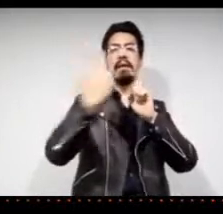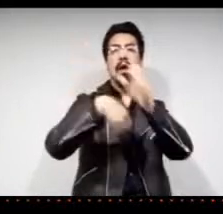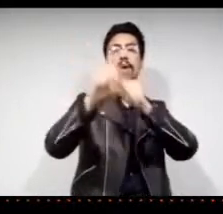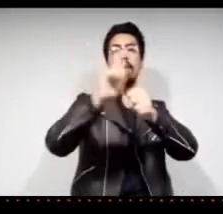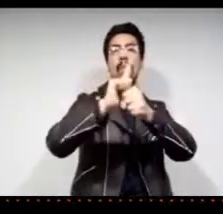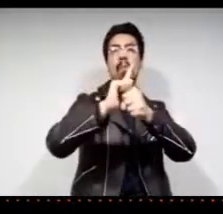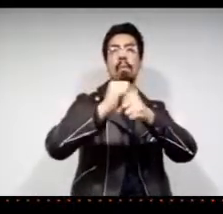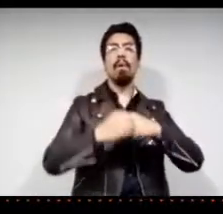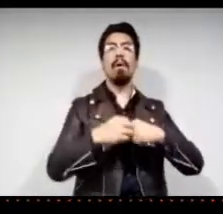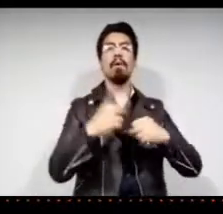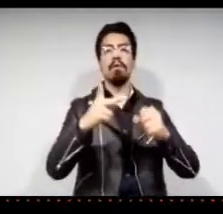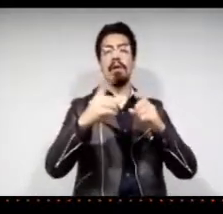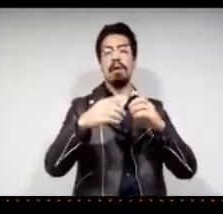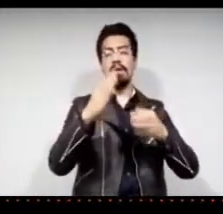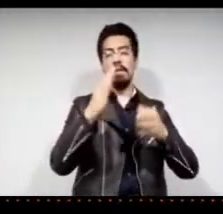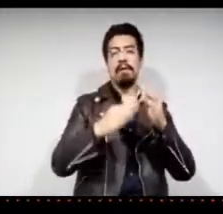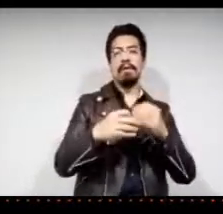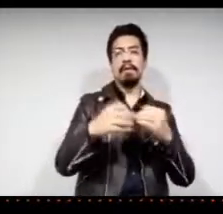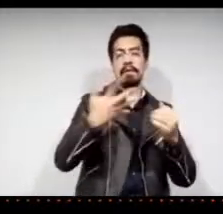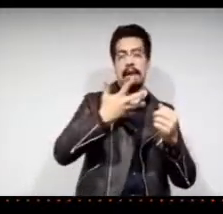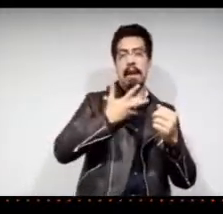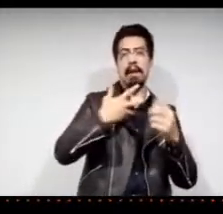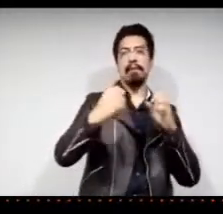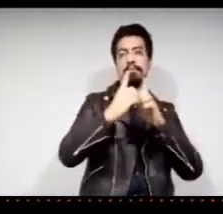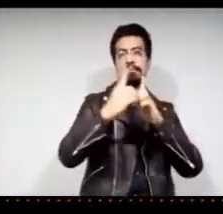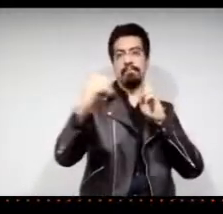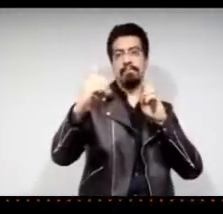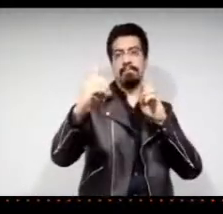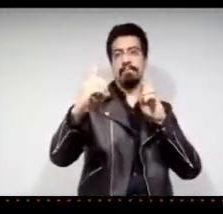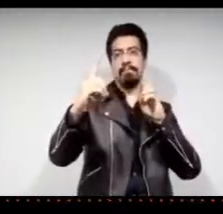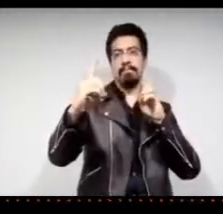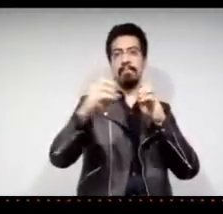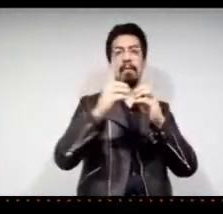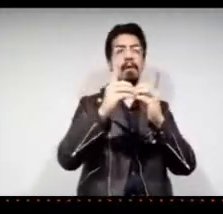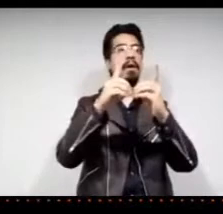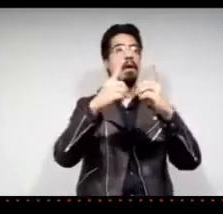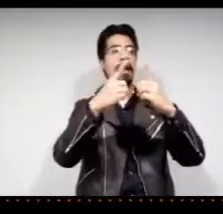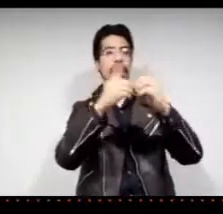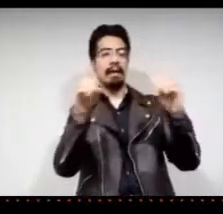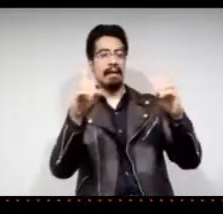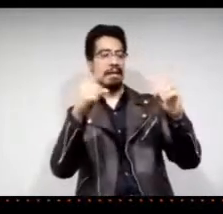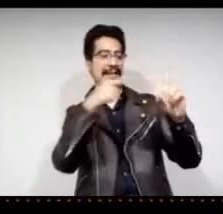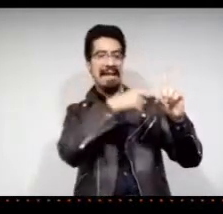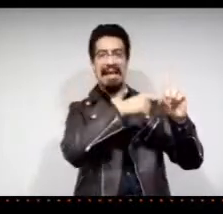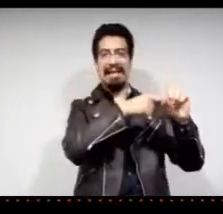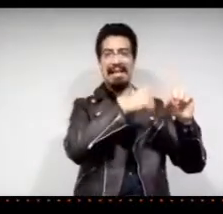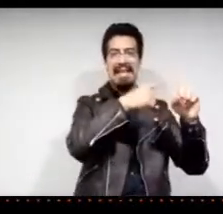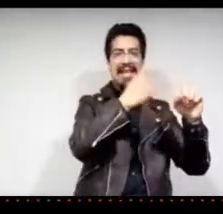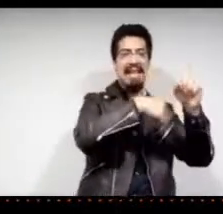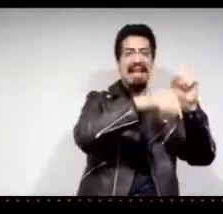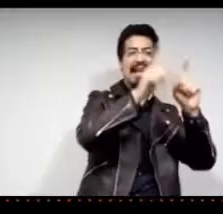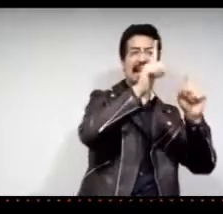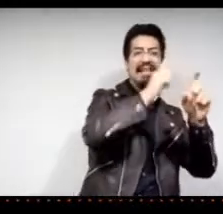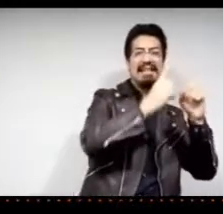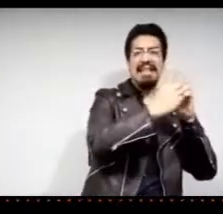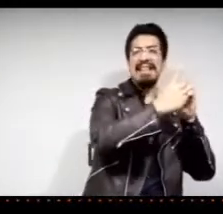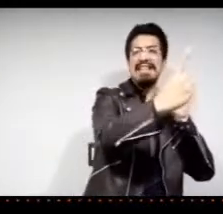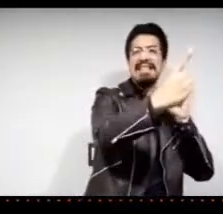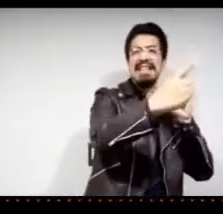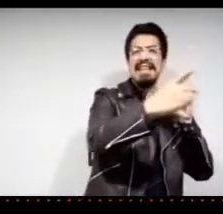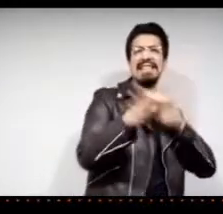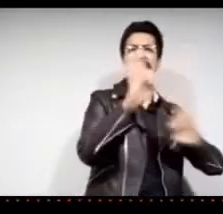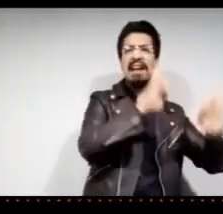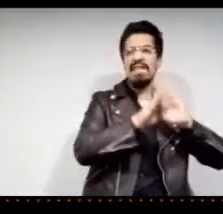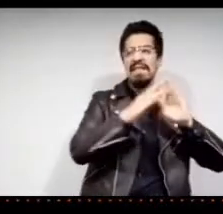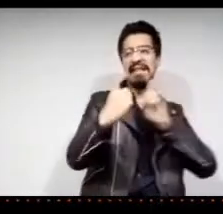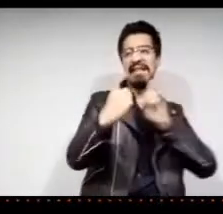hay una diferencia... Hay que hacer la diferencia entre distancia física y distancia social. Sí, lo que